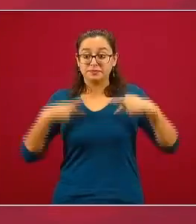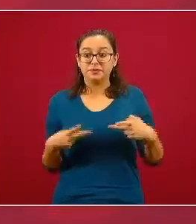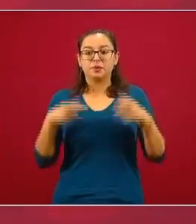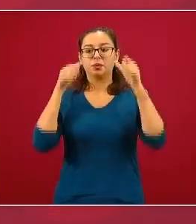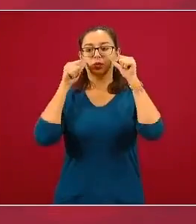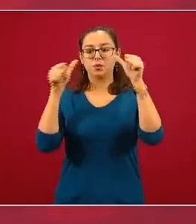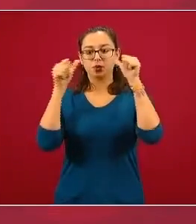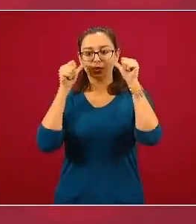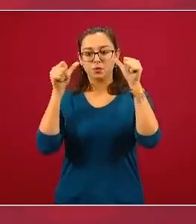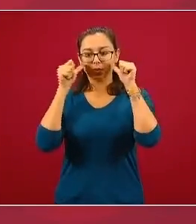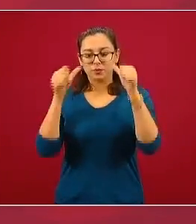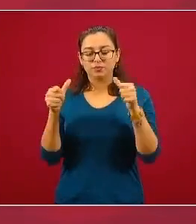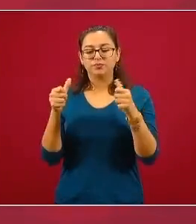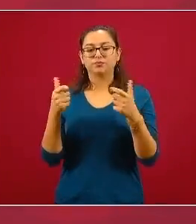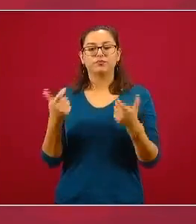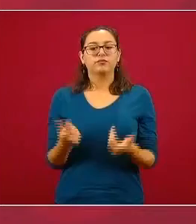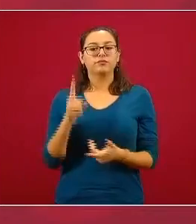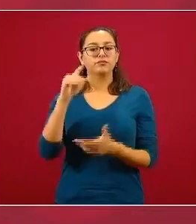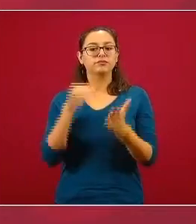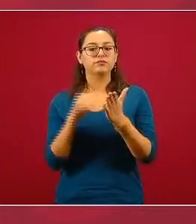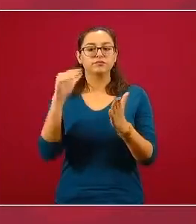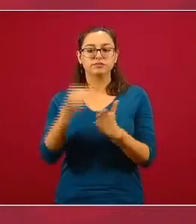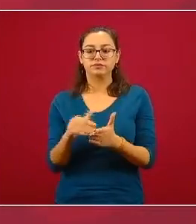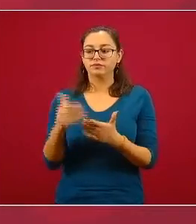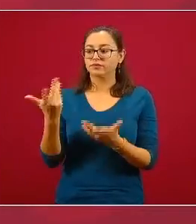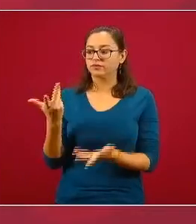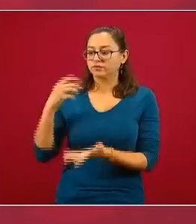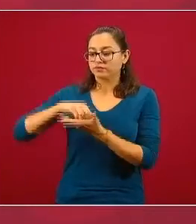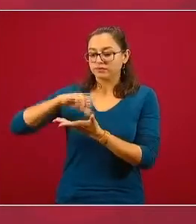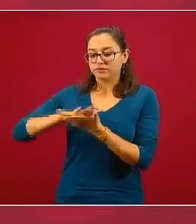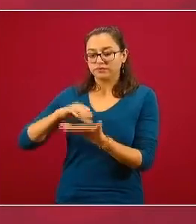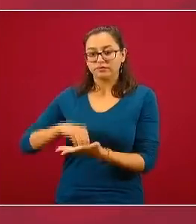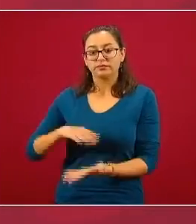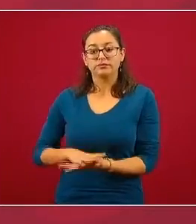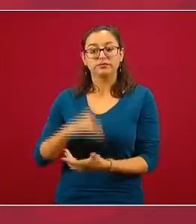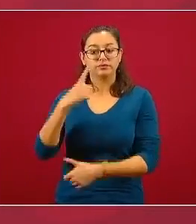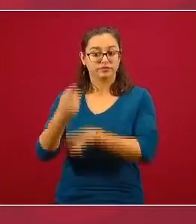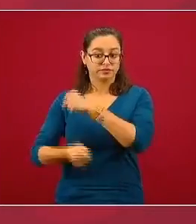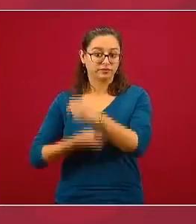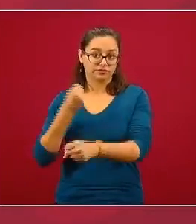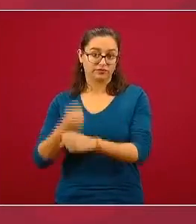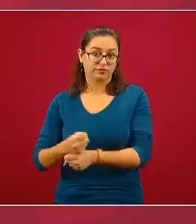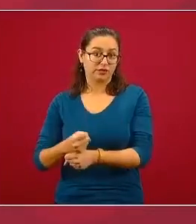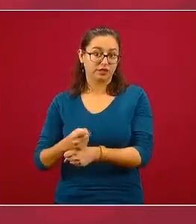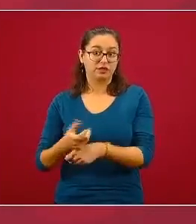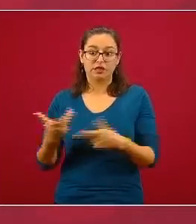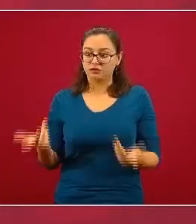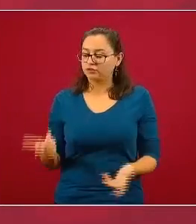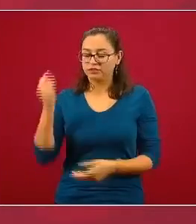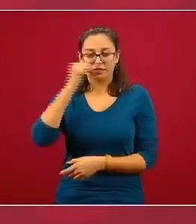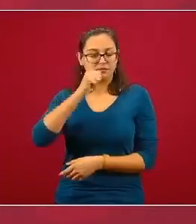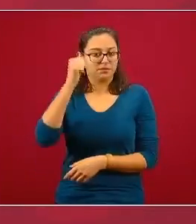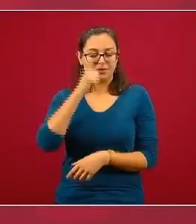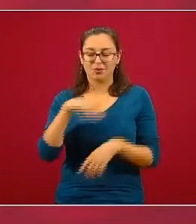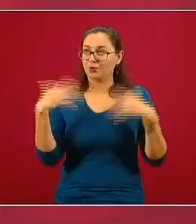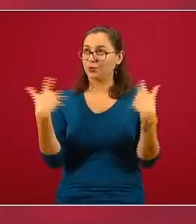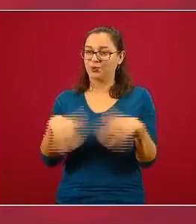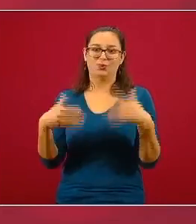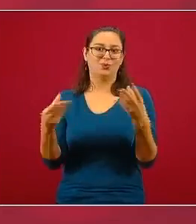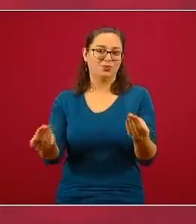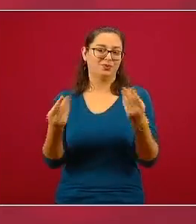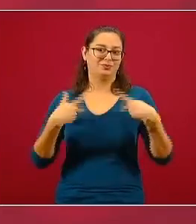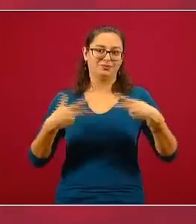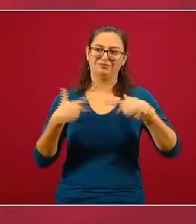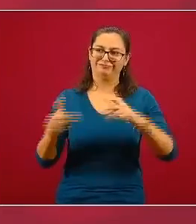país. Tiene casi 1 millón de consultas anuales en la consulta externa del hospital. En fin, es un hospital